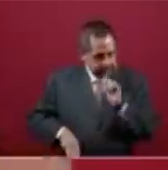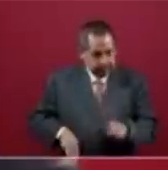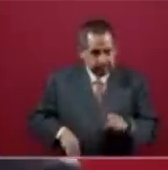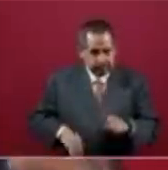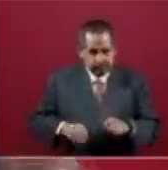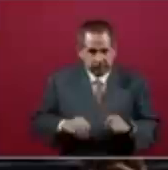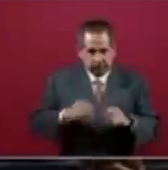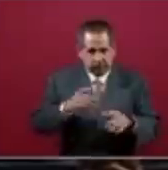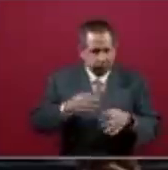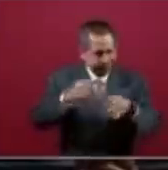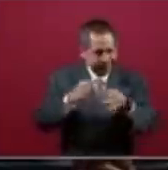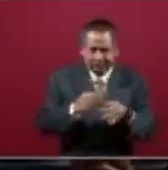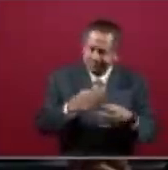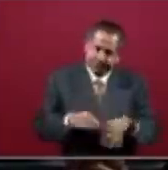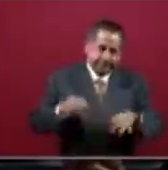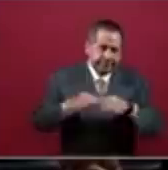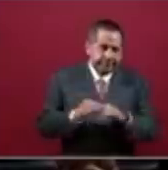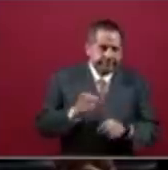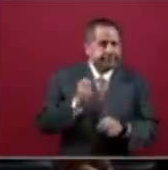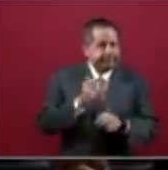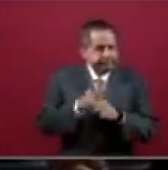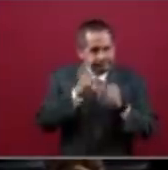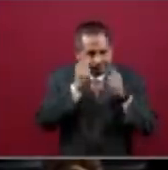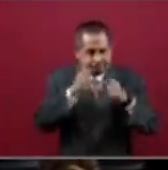como algo fundamental.